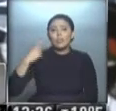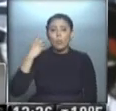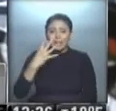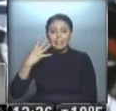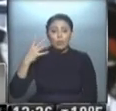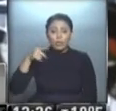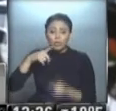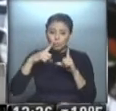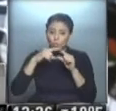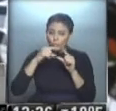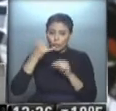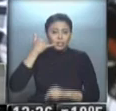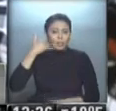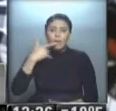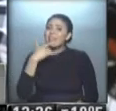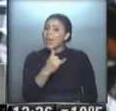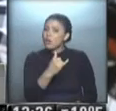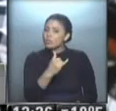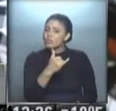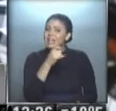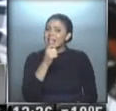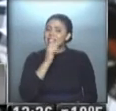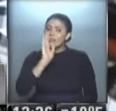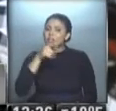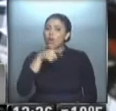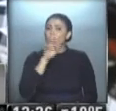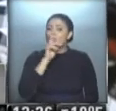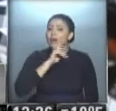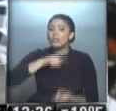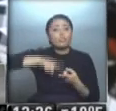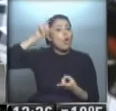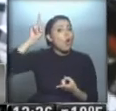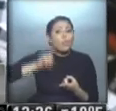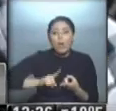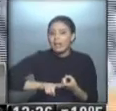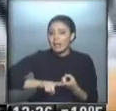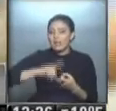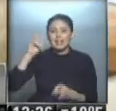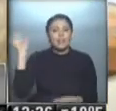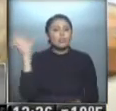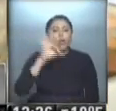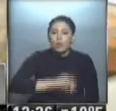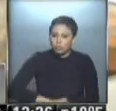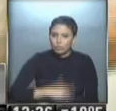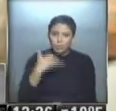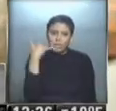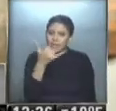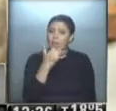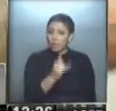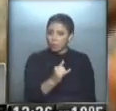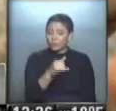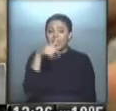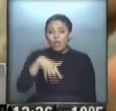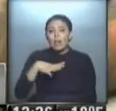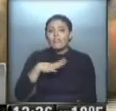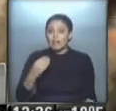donde se pueden denunciar violencia de género en todo el país las 24 horas los 365 días del año y lo que está faltando